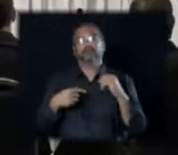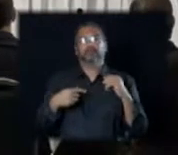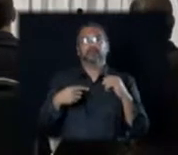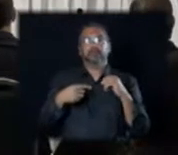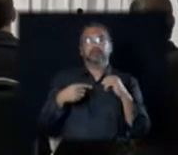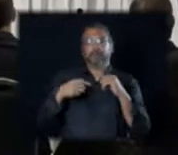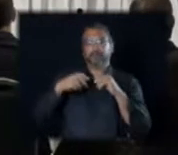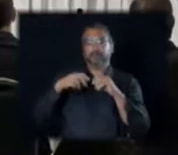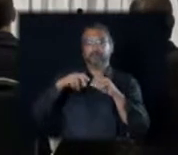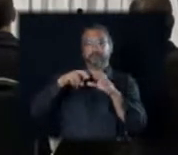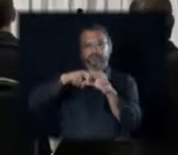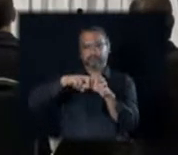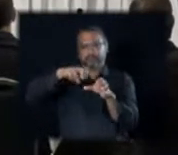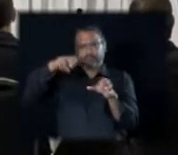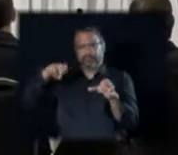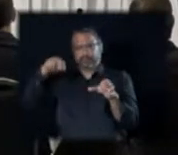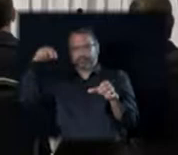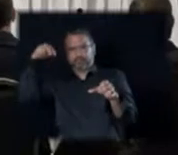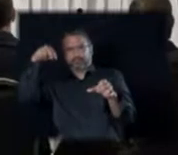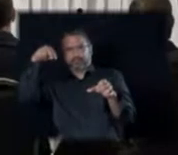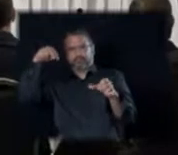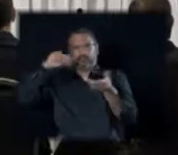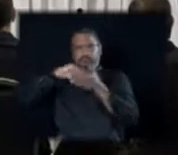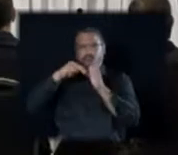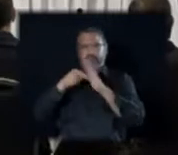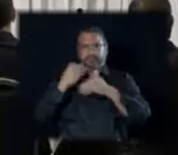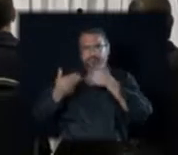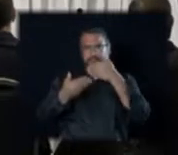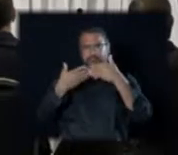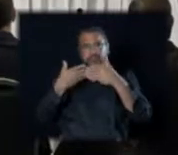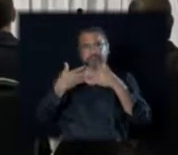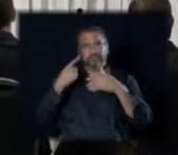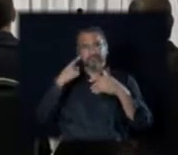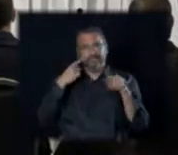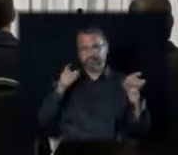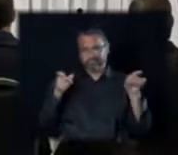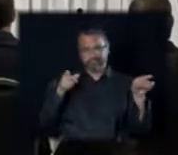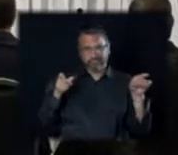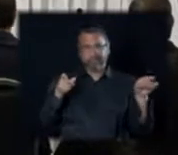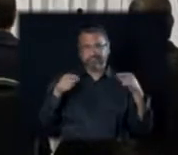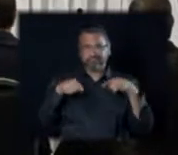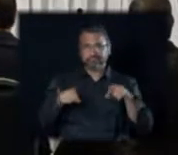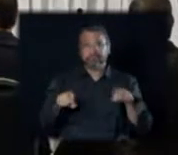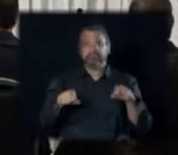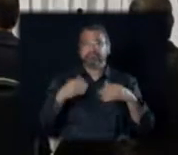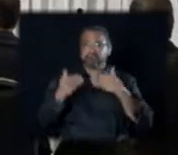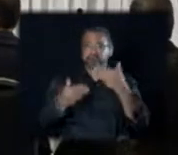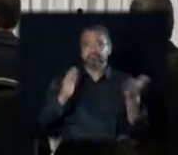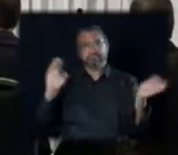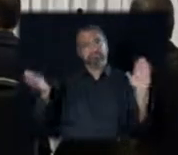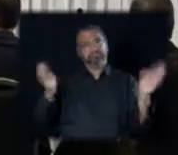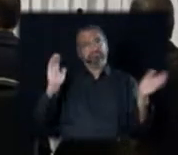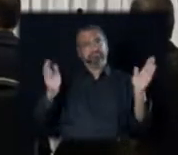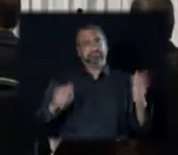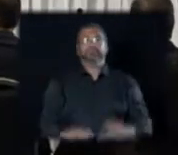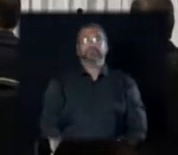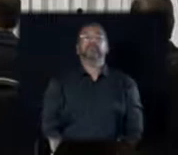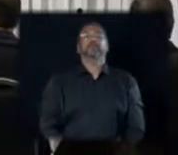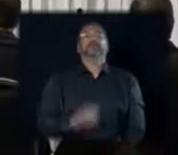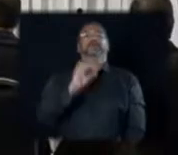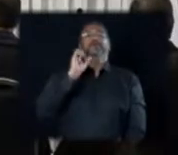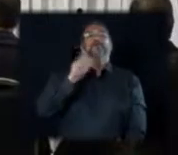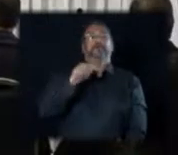que normalmente se hace y se ha validado a medida que se han llevado a cabo estos saldos.